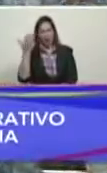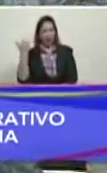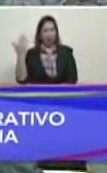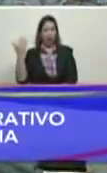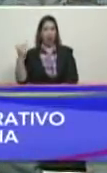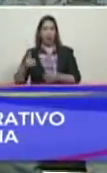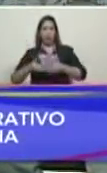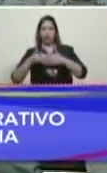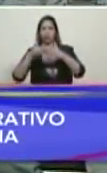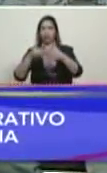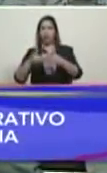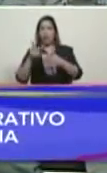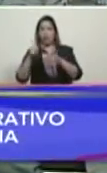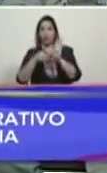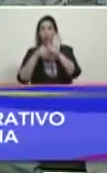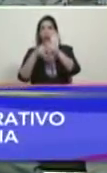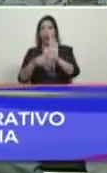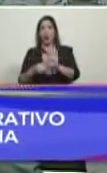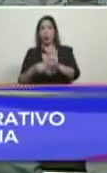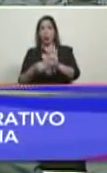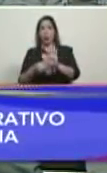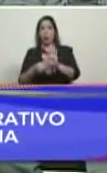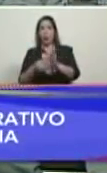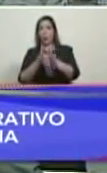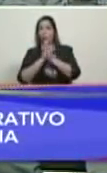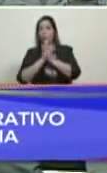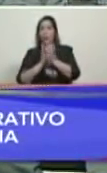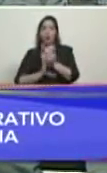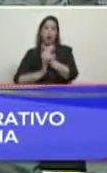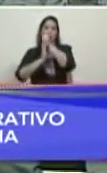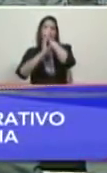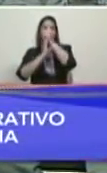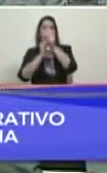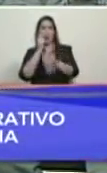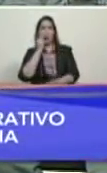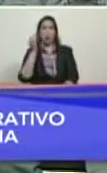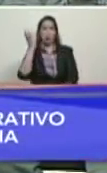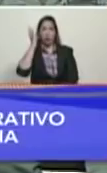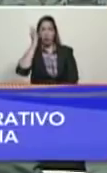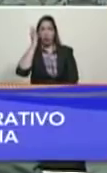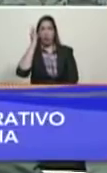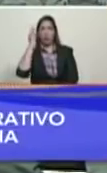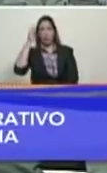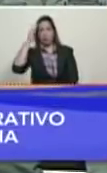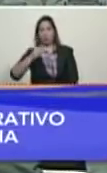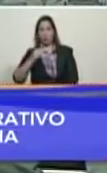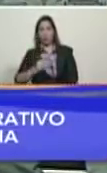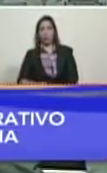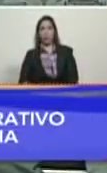es un ejemplo, señores líderes militares, lideresas militares,